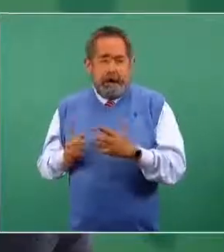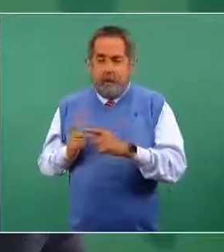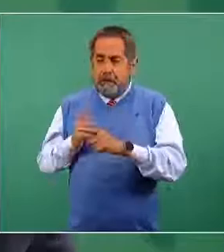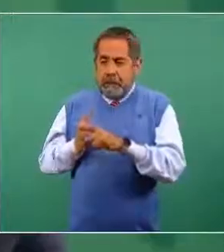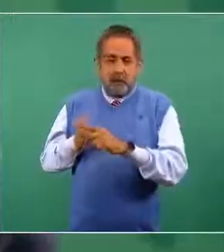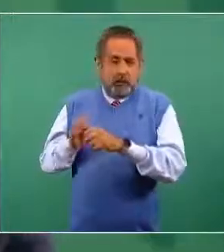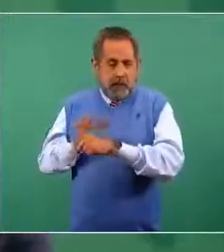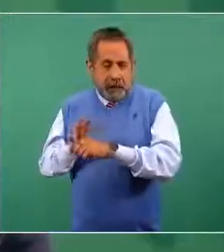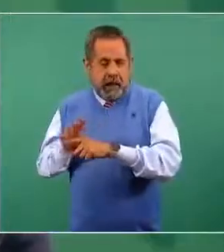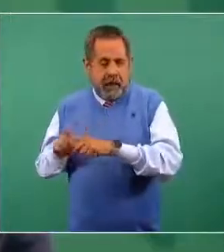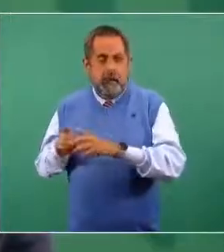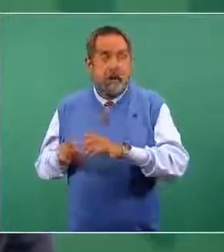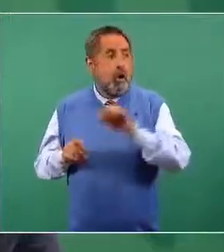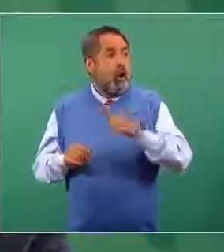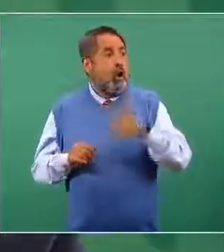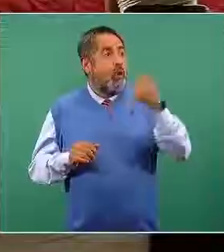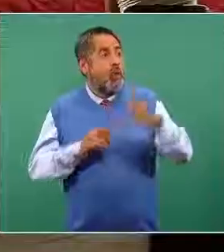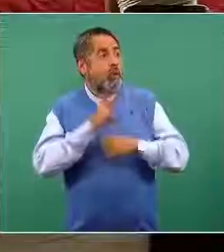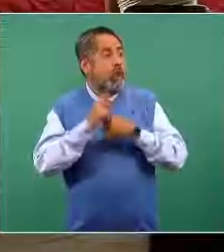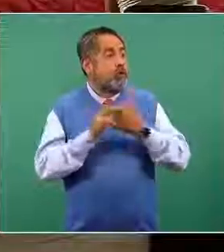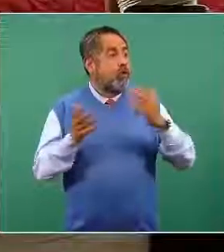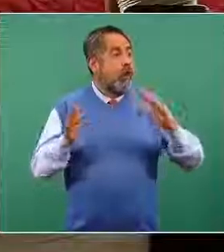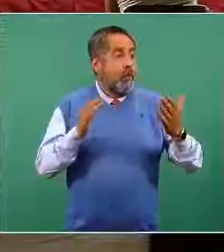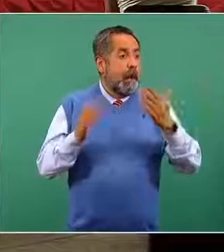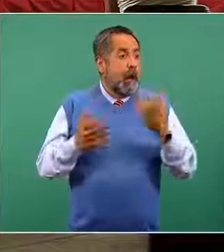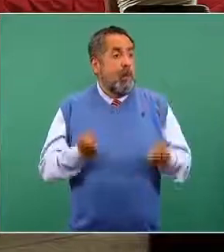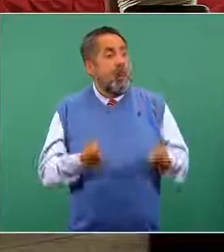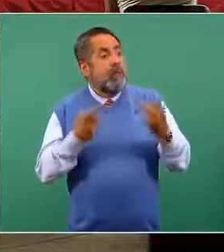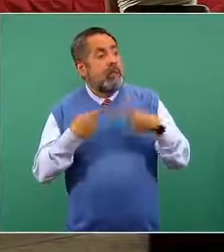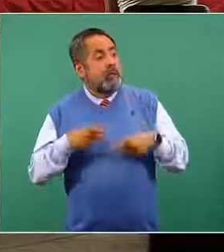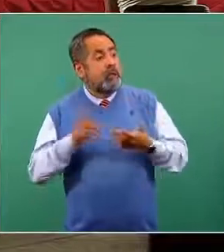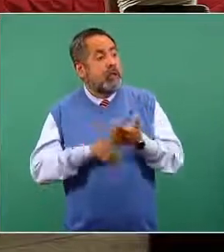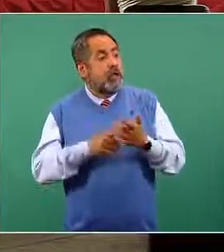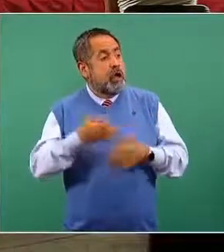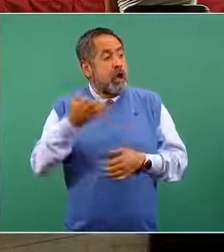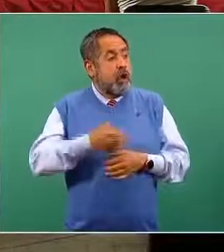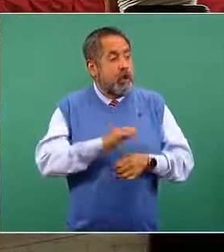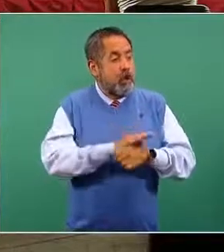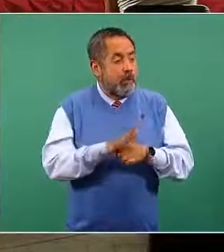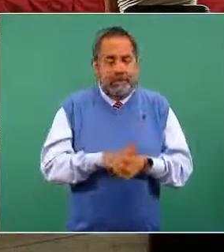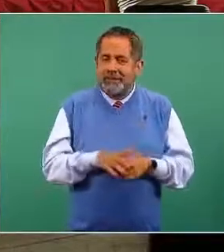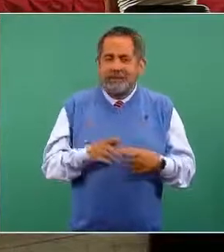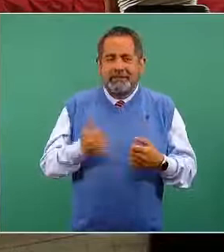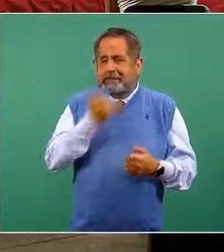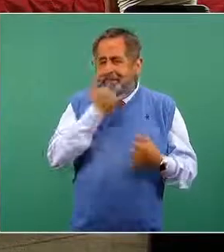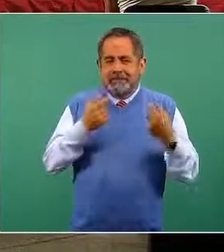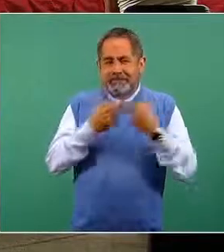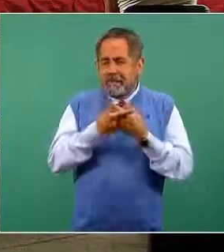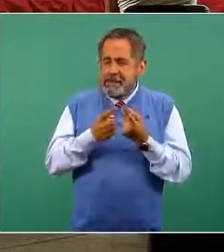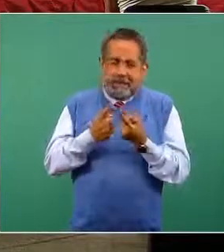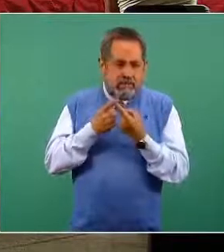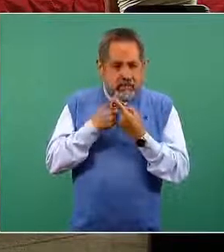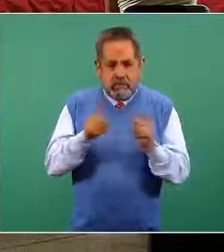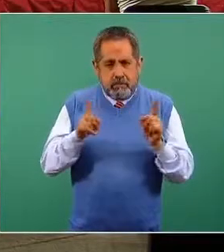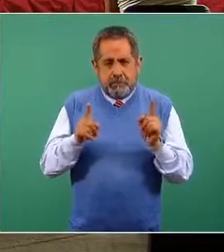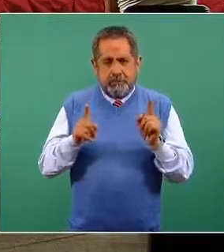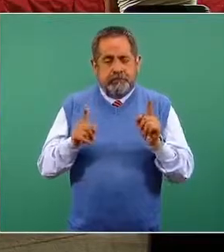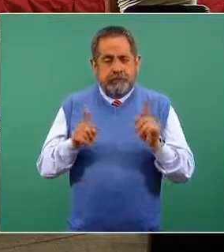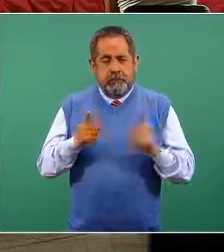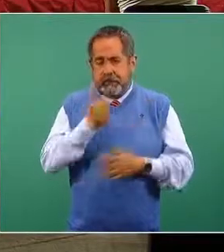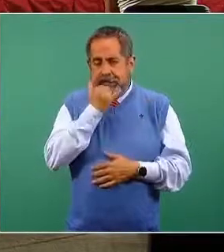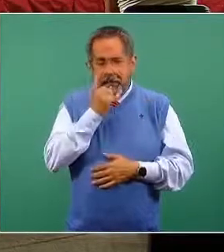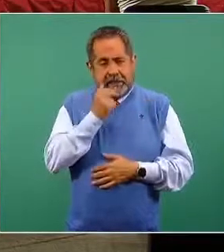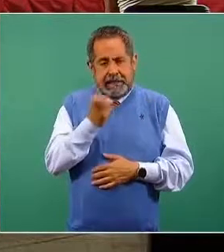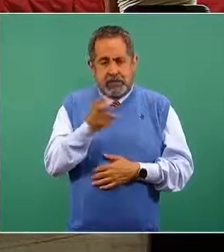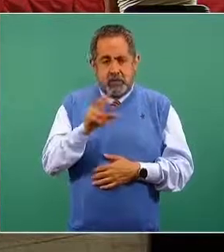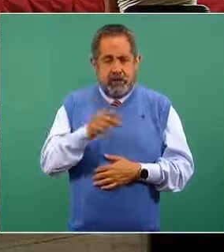y compararlas contra otros países, contra sus casos confirmados de COVID, de defunciones por COVID-19. Eso es también completamente